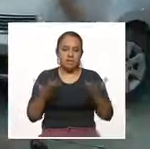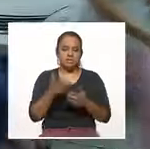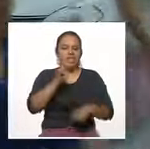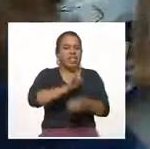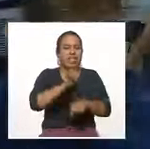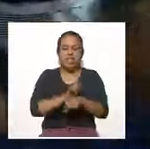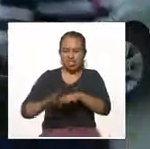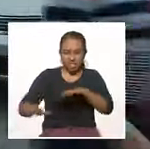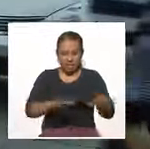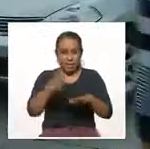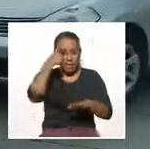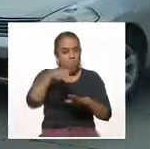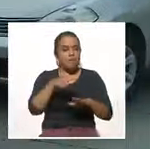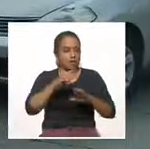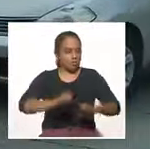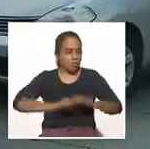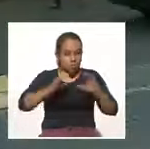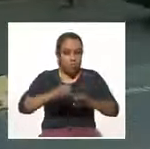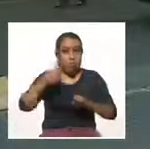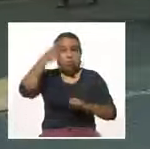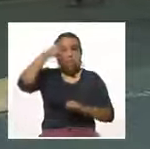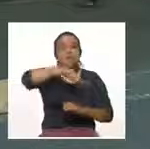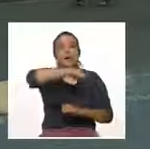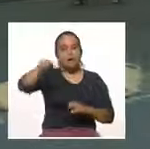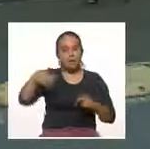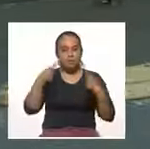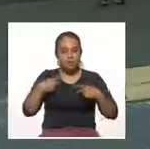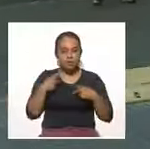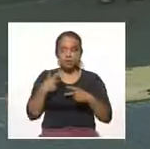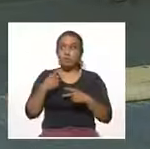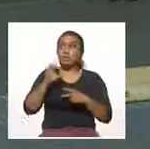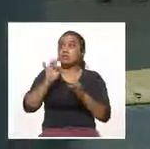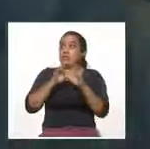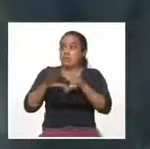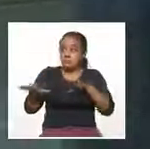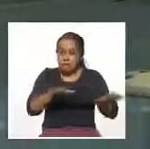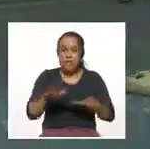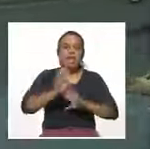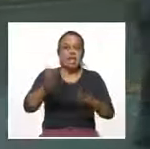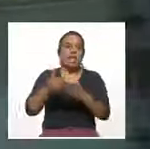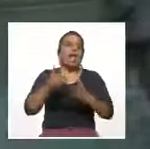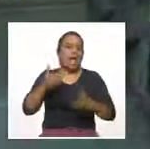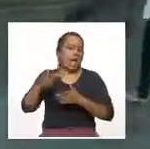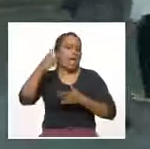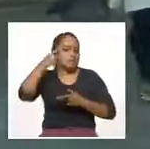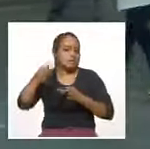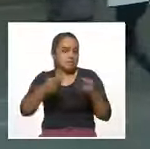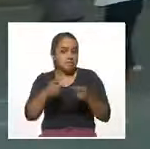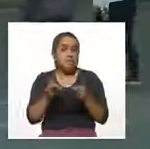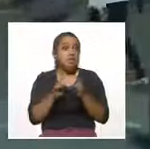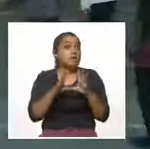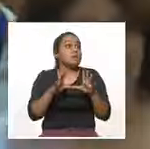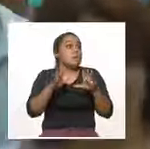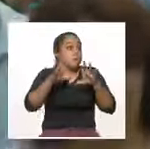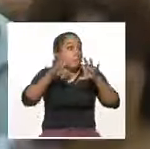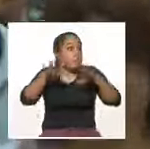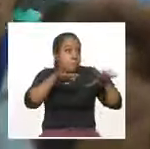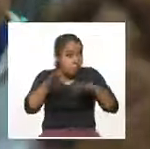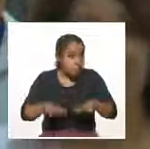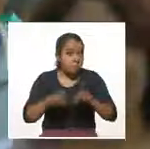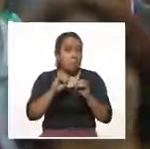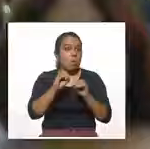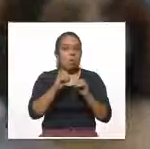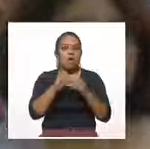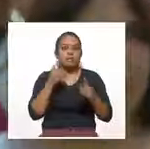simulacros preventivos con la finalidad de que la población esté preparada y conozca qué hacer durante un desastre natural y